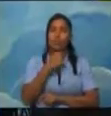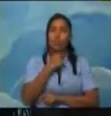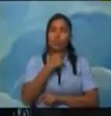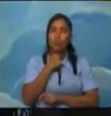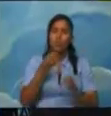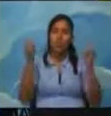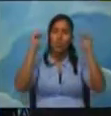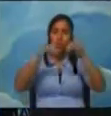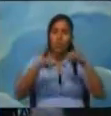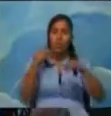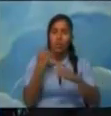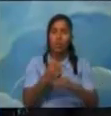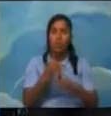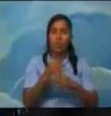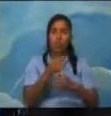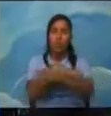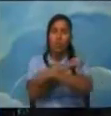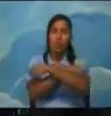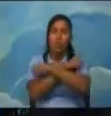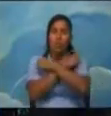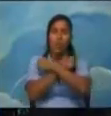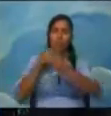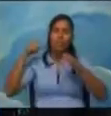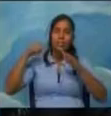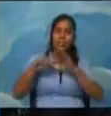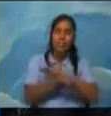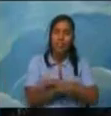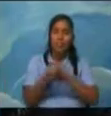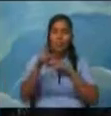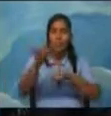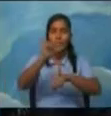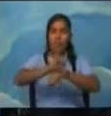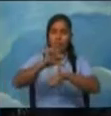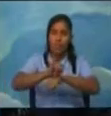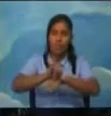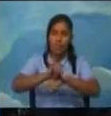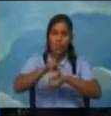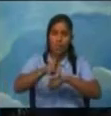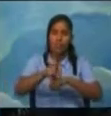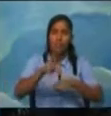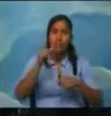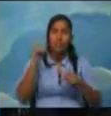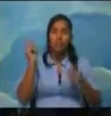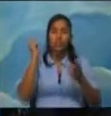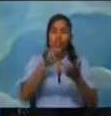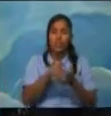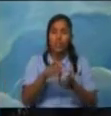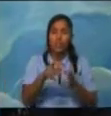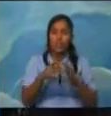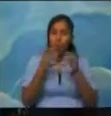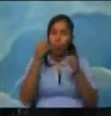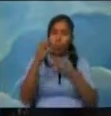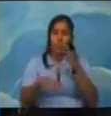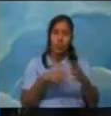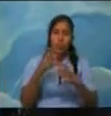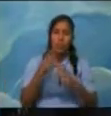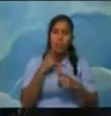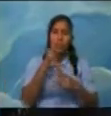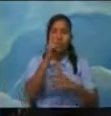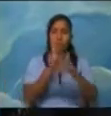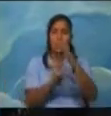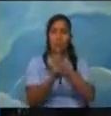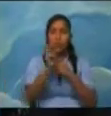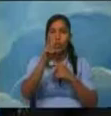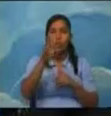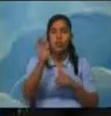nosotros como ovejas dentro del redil. Si ustedes llegan a pasar este problema, dice el versículo